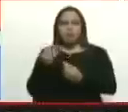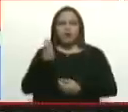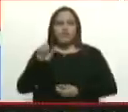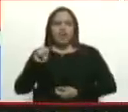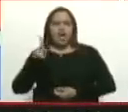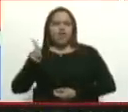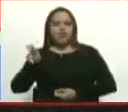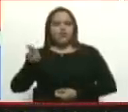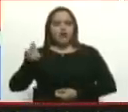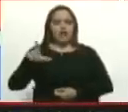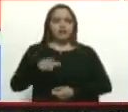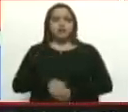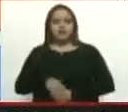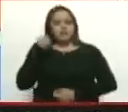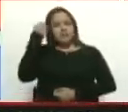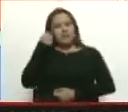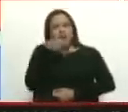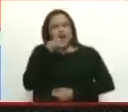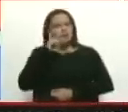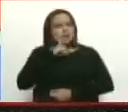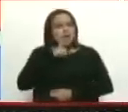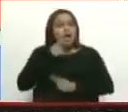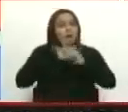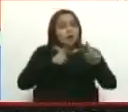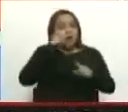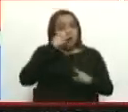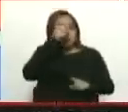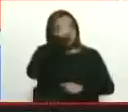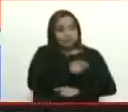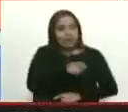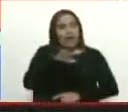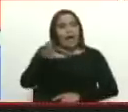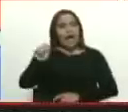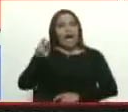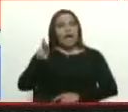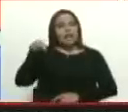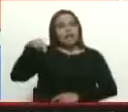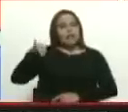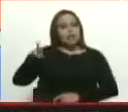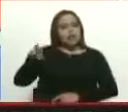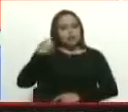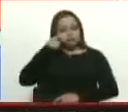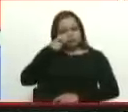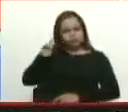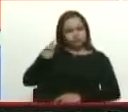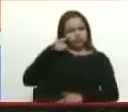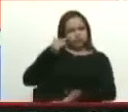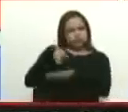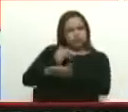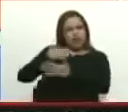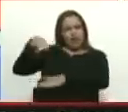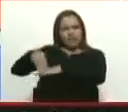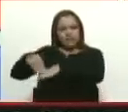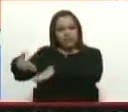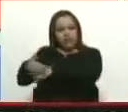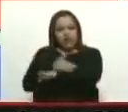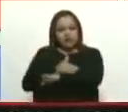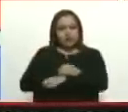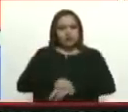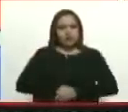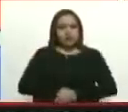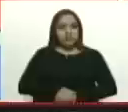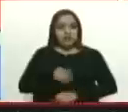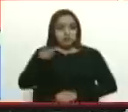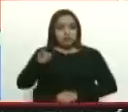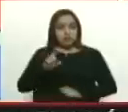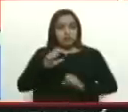le costaba creerlo, pero García Carneiro fue capaz de alertar a tiempo. De alertar. Es que cuando eso ocurrió, en